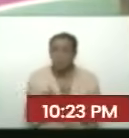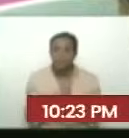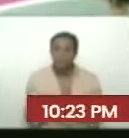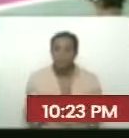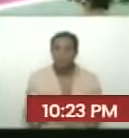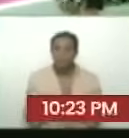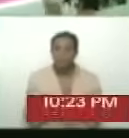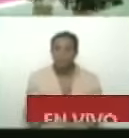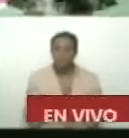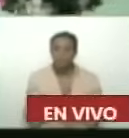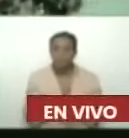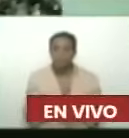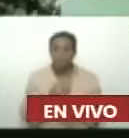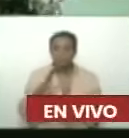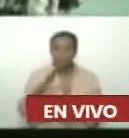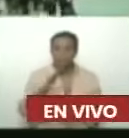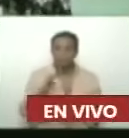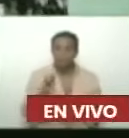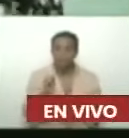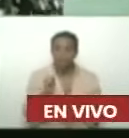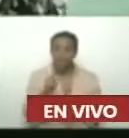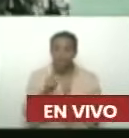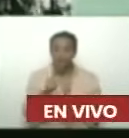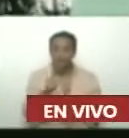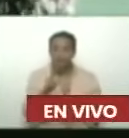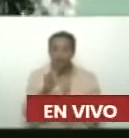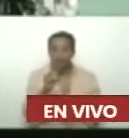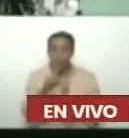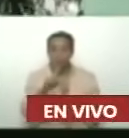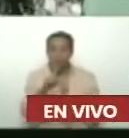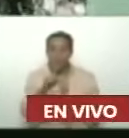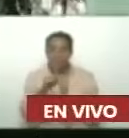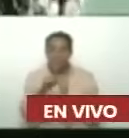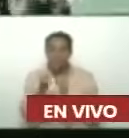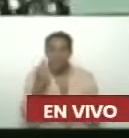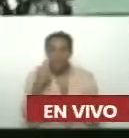¿Ah? Bueno, se llama Carolina. ¡Carolina!